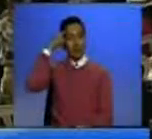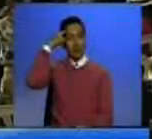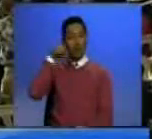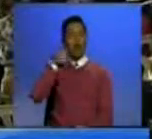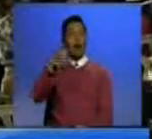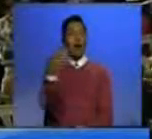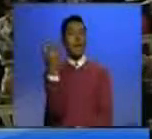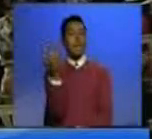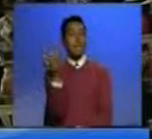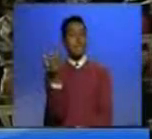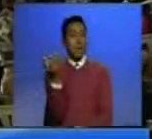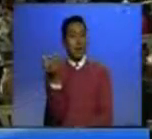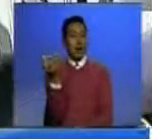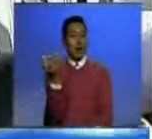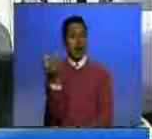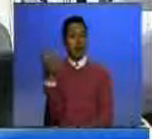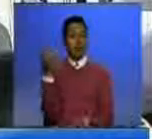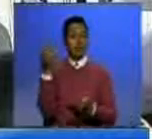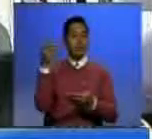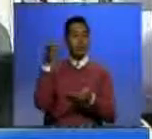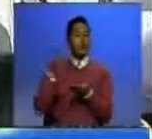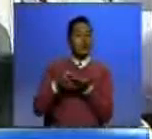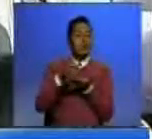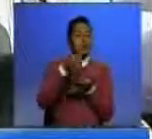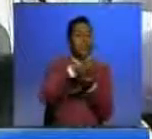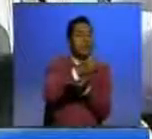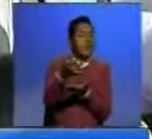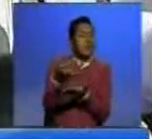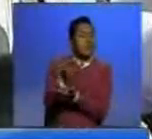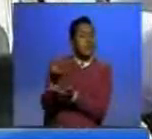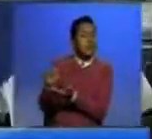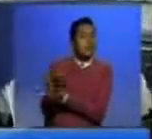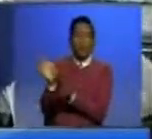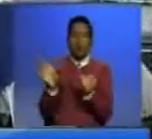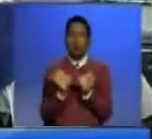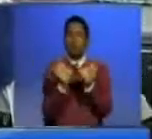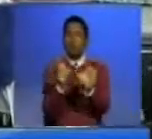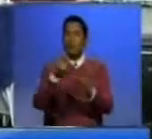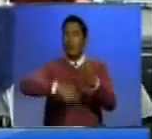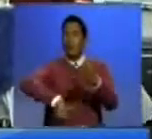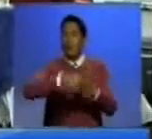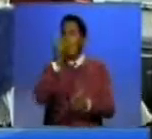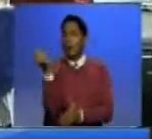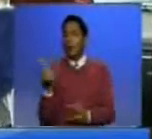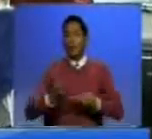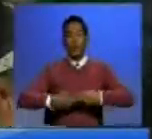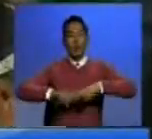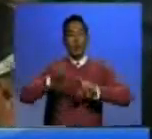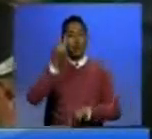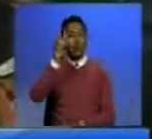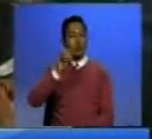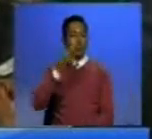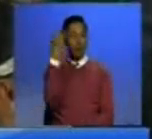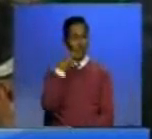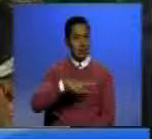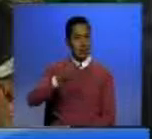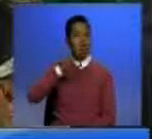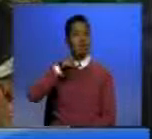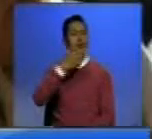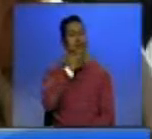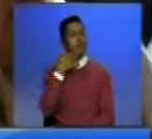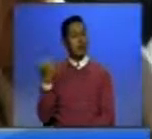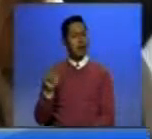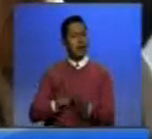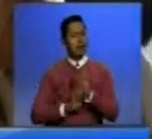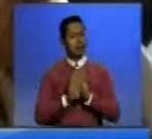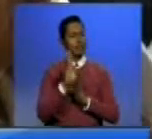del país se beneficiarán con la obtención de semilla certificada a principios del 2016, lo que permitirá mejorar la